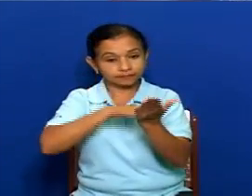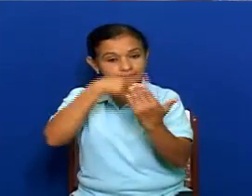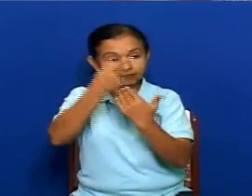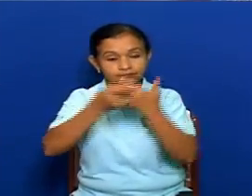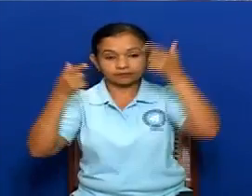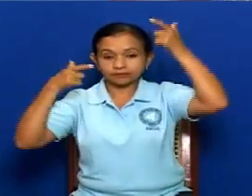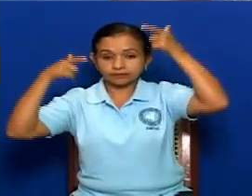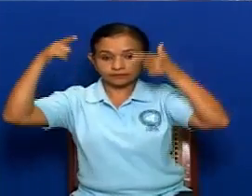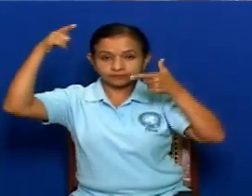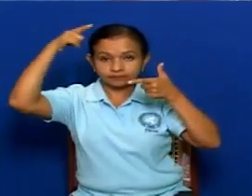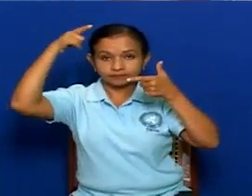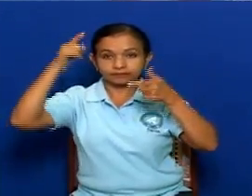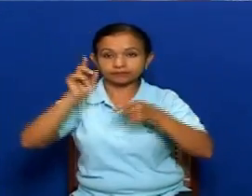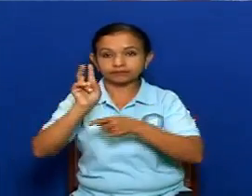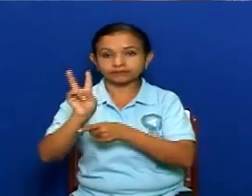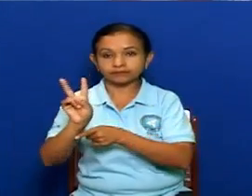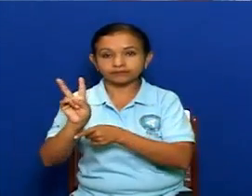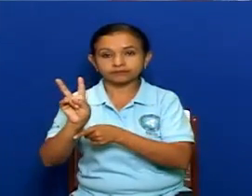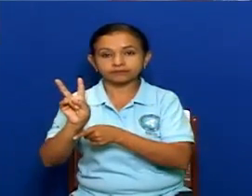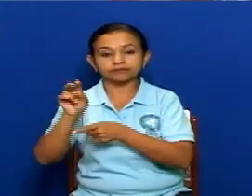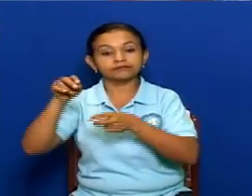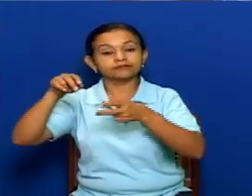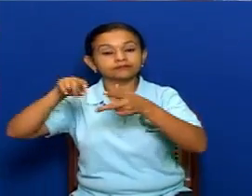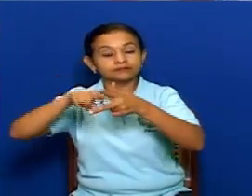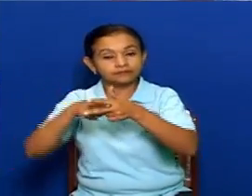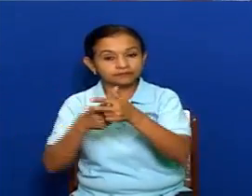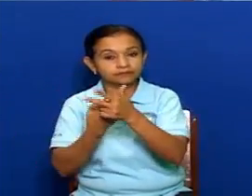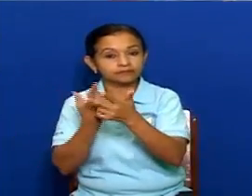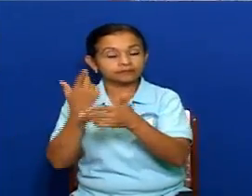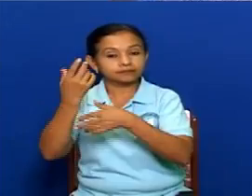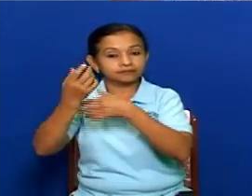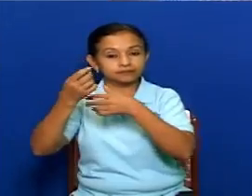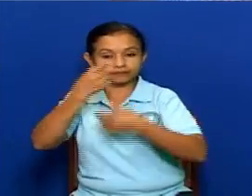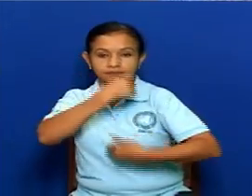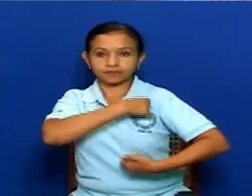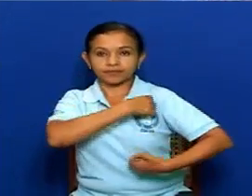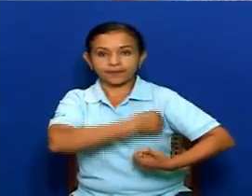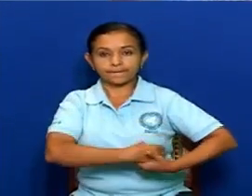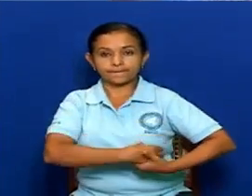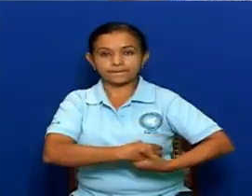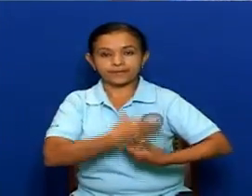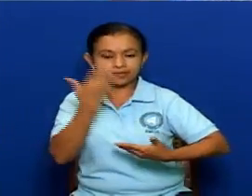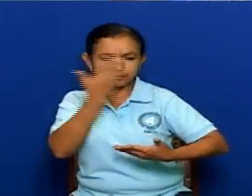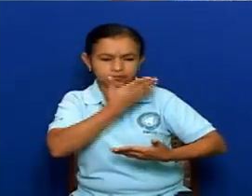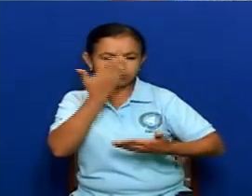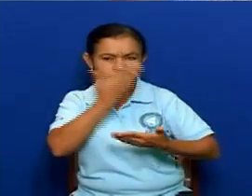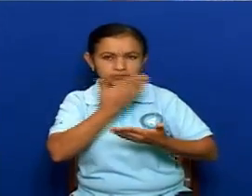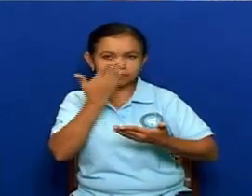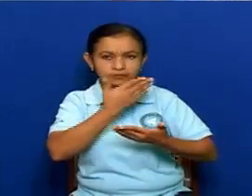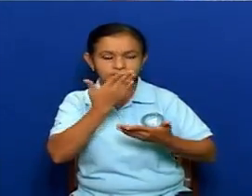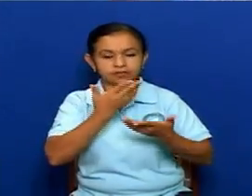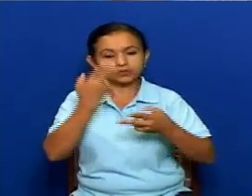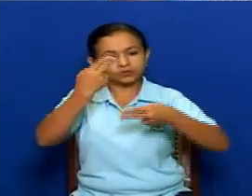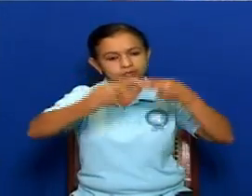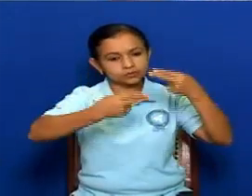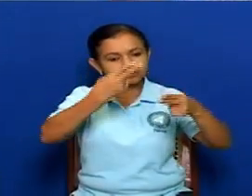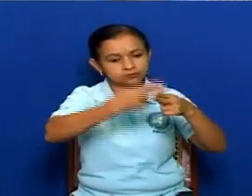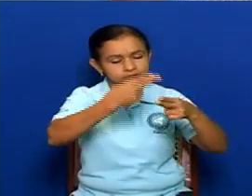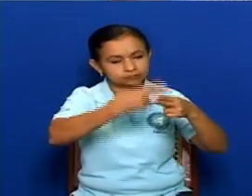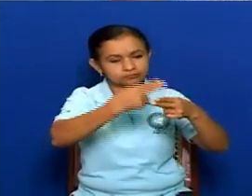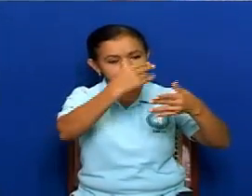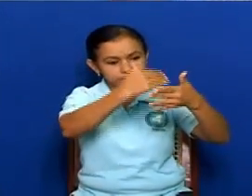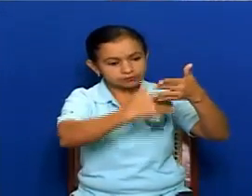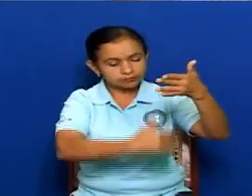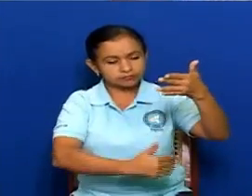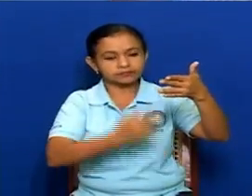aquí el licenciado Mercado. Arrancamos a partir de marzo haciendo el estudio, llevando estadísticas, sacando